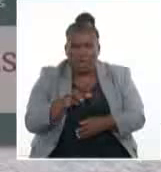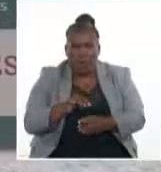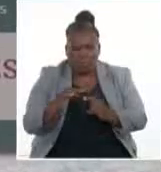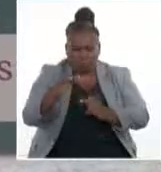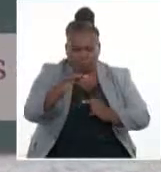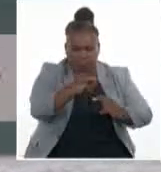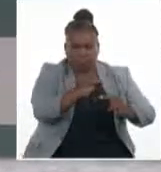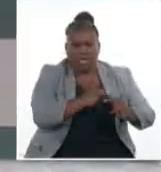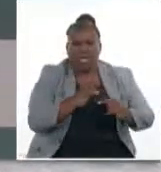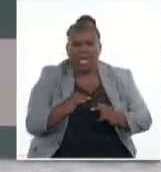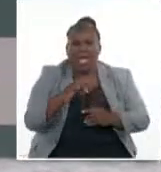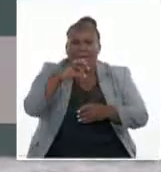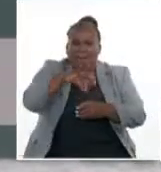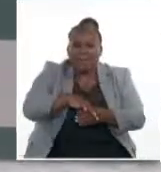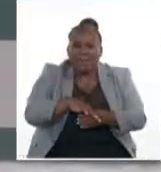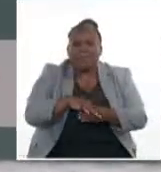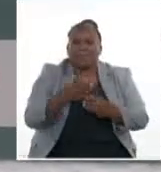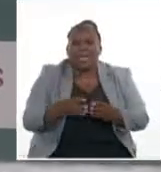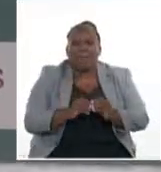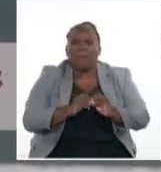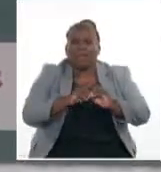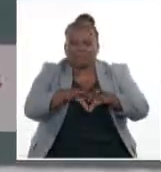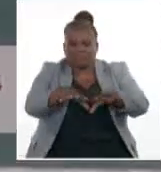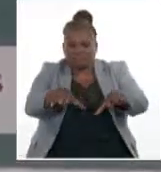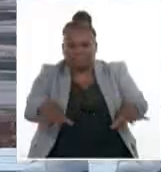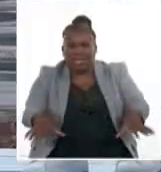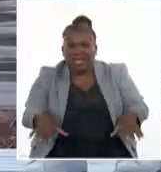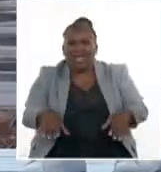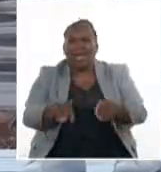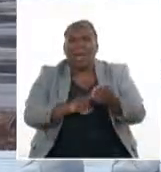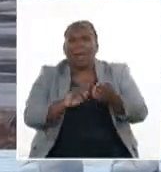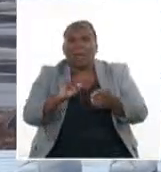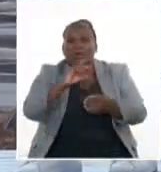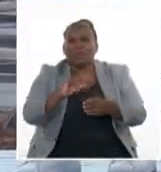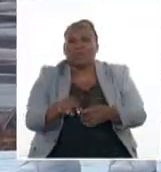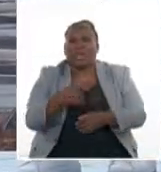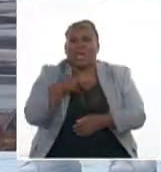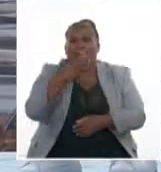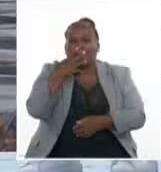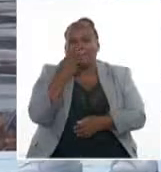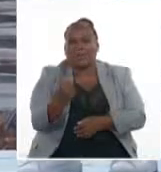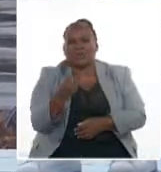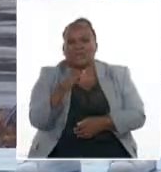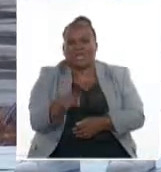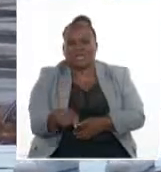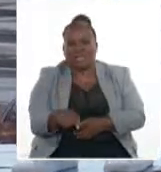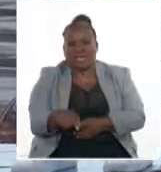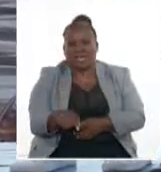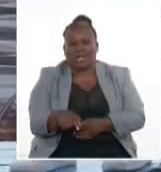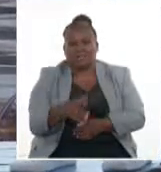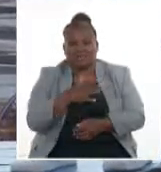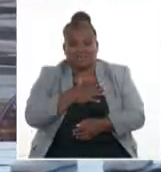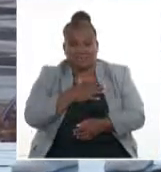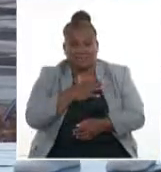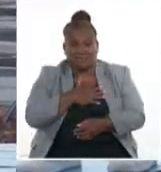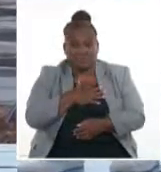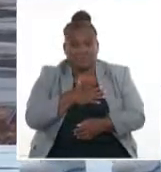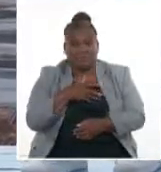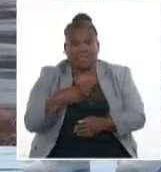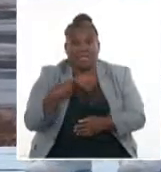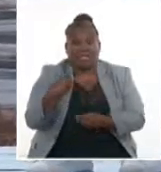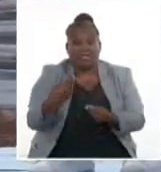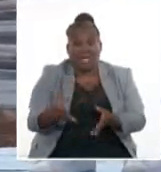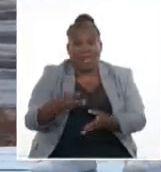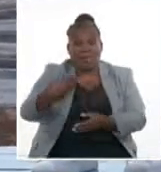un potencial productivo de casi 1,000,000 de posturas al año. Me gustaría que se llevara y que le daría la oportunidad en